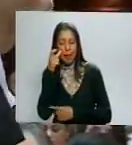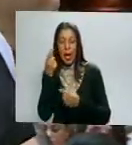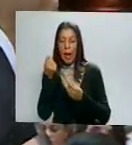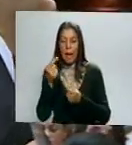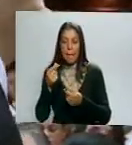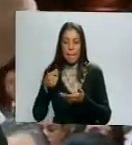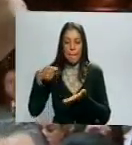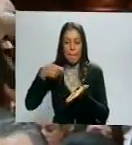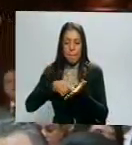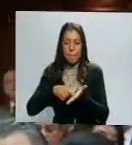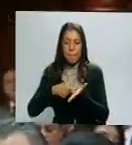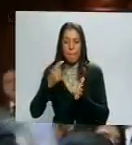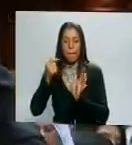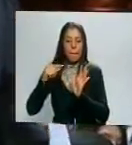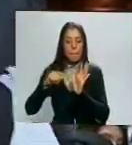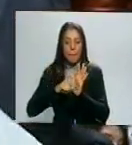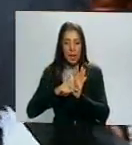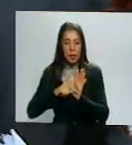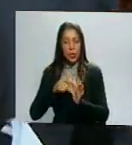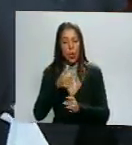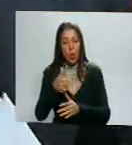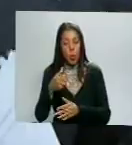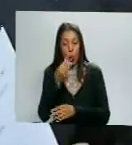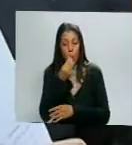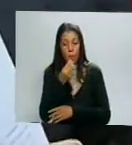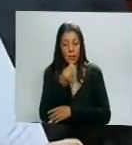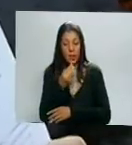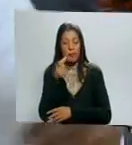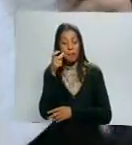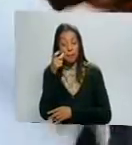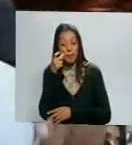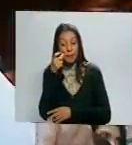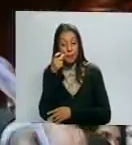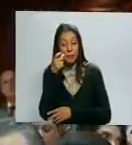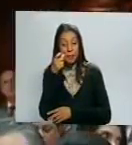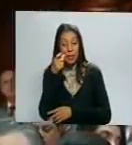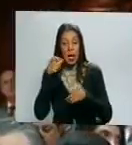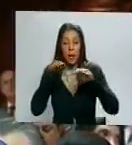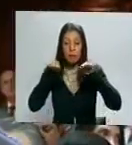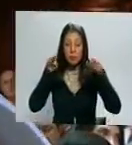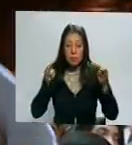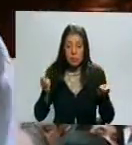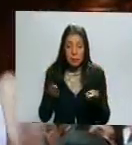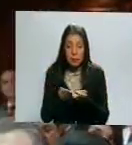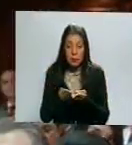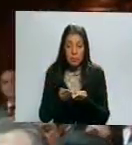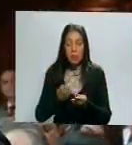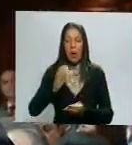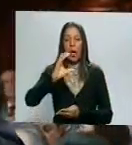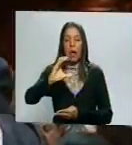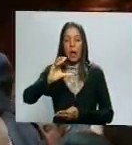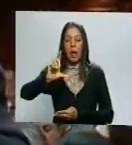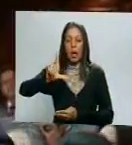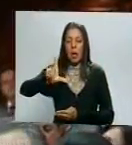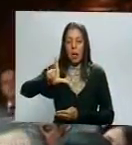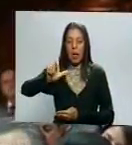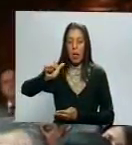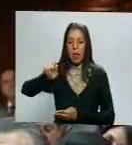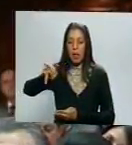el territorio. Y en ese sentido, los CLAP van a jugar un papel también